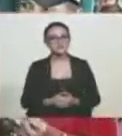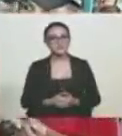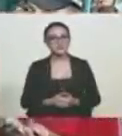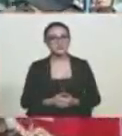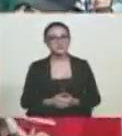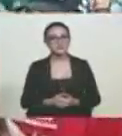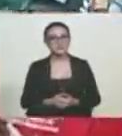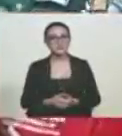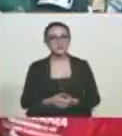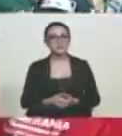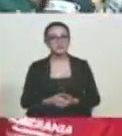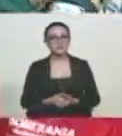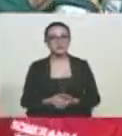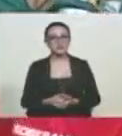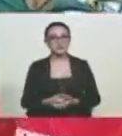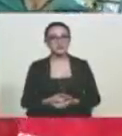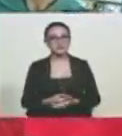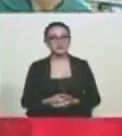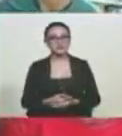patarrajá,